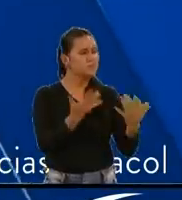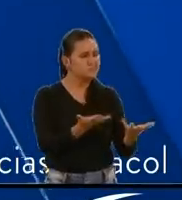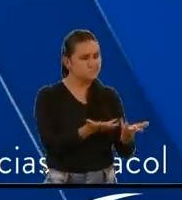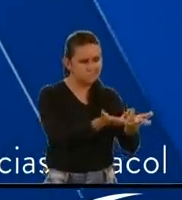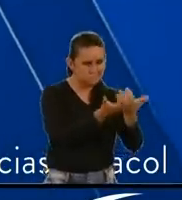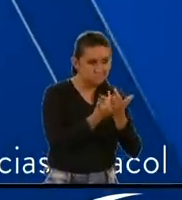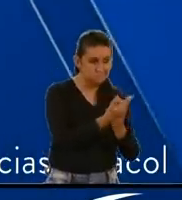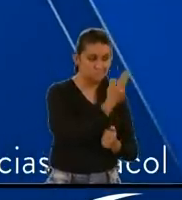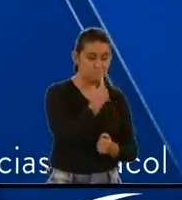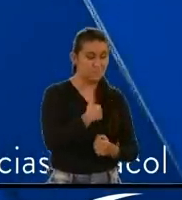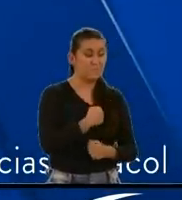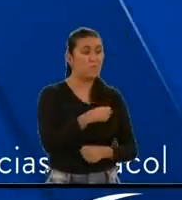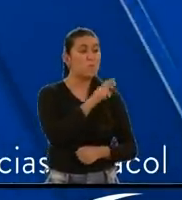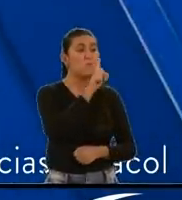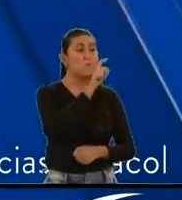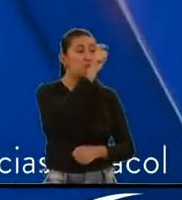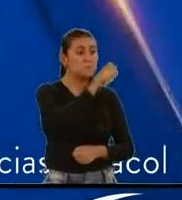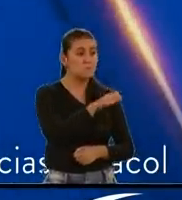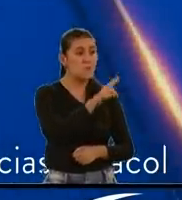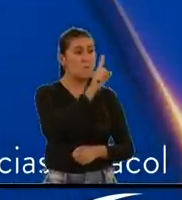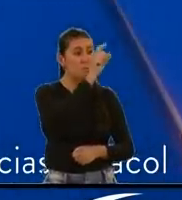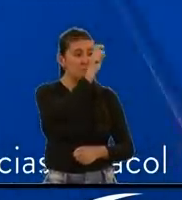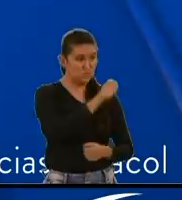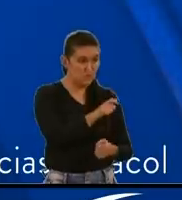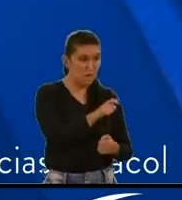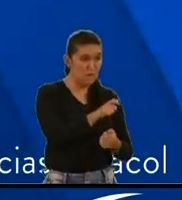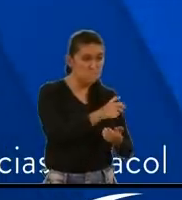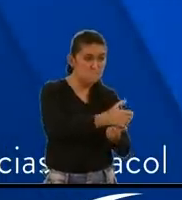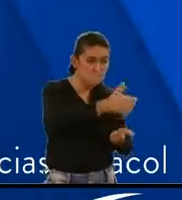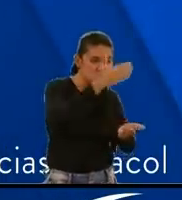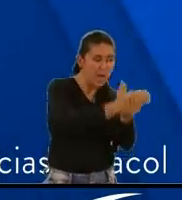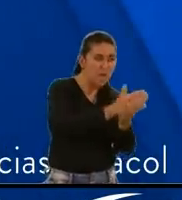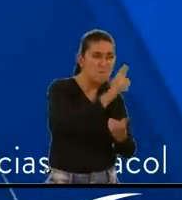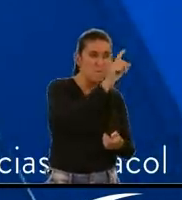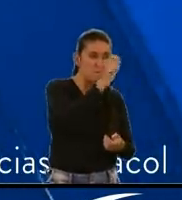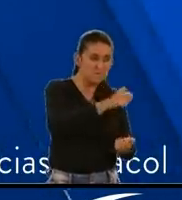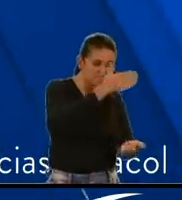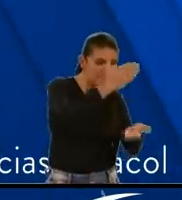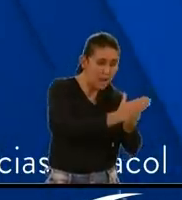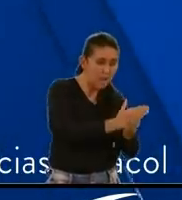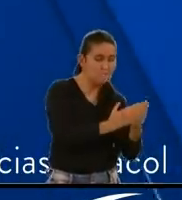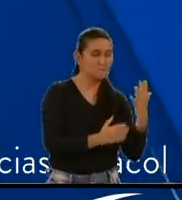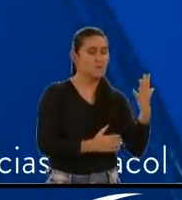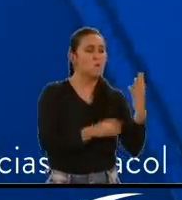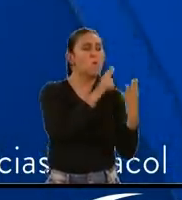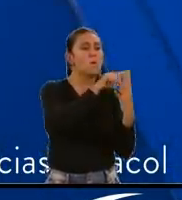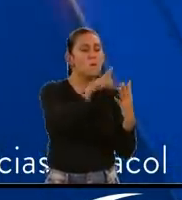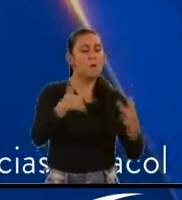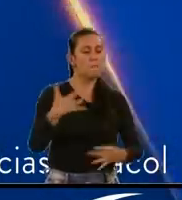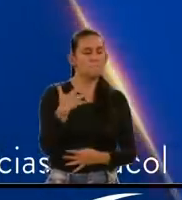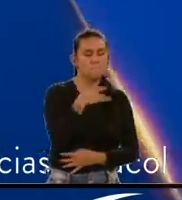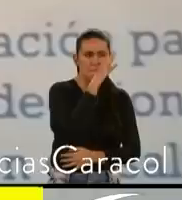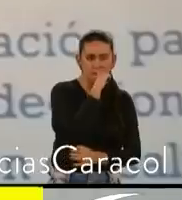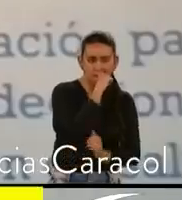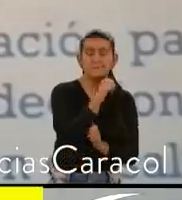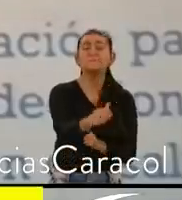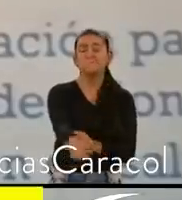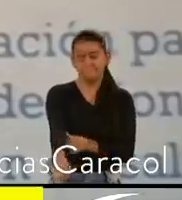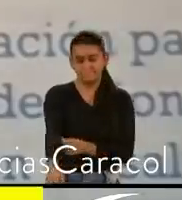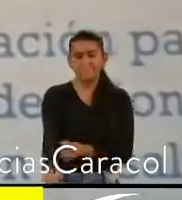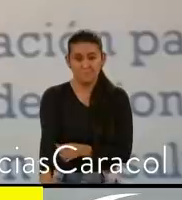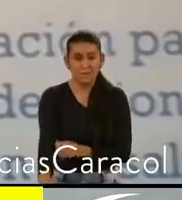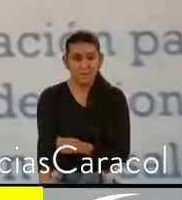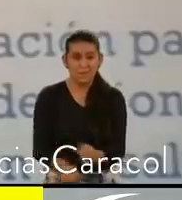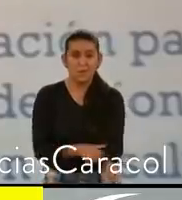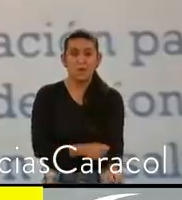cada persona que resulte confirmada por los síntomas, hay 4 asintomáticos. Así es, hay 4 infectados